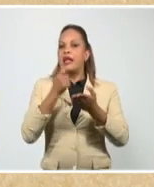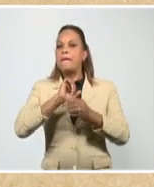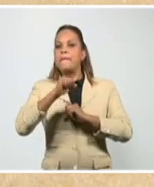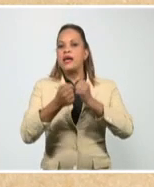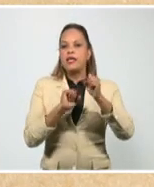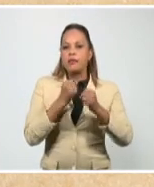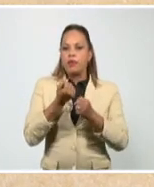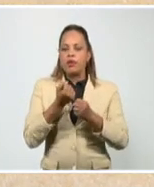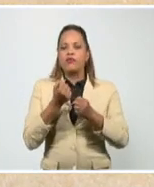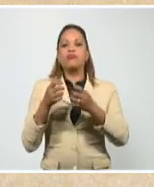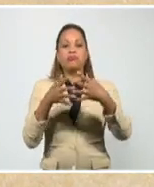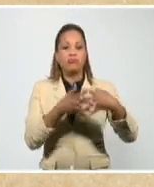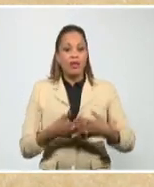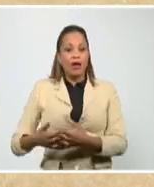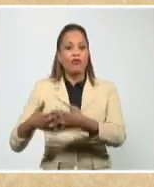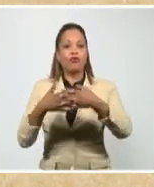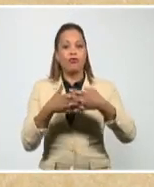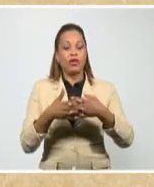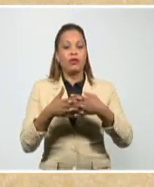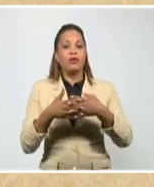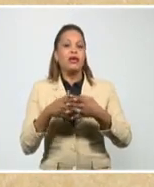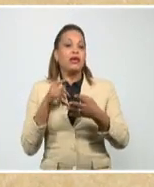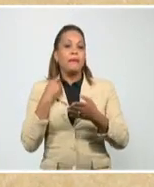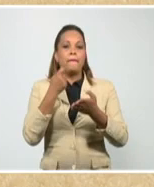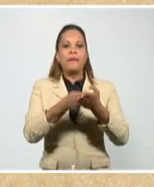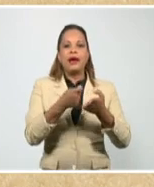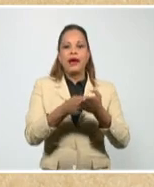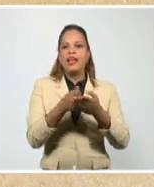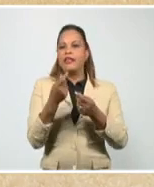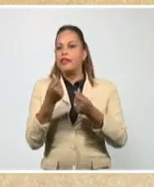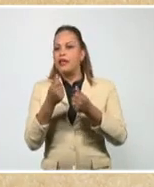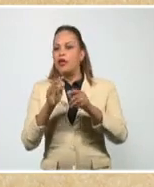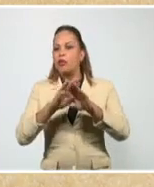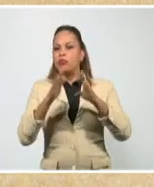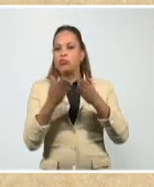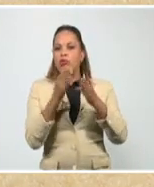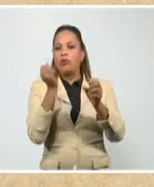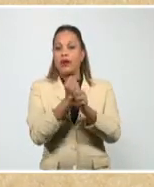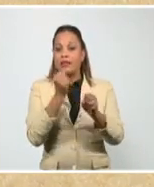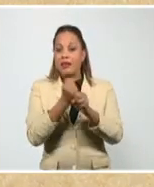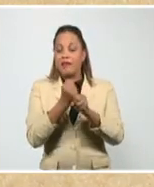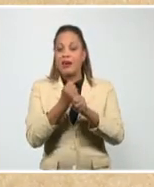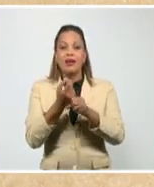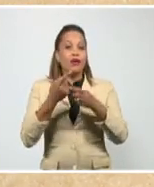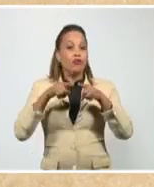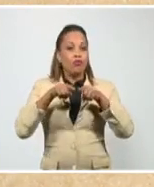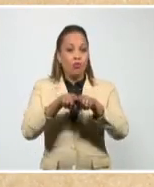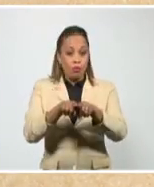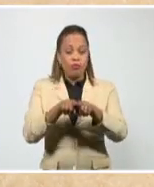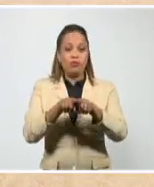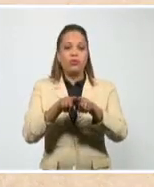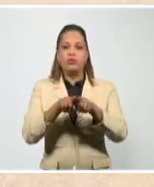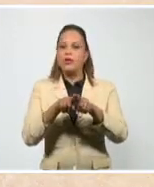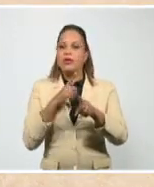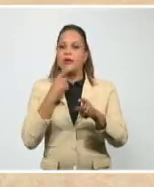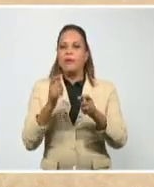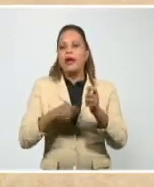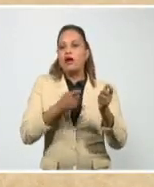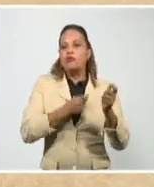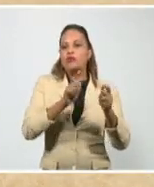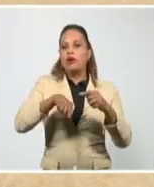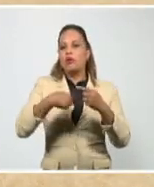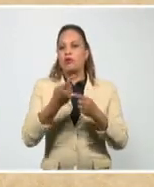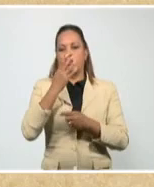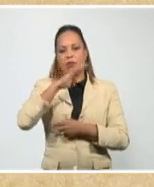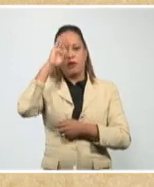del inconsciente, la usurpación del imaginario colectivo y la recolonización de las utopías redentoras. Que las